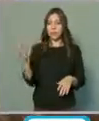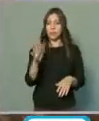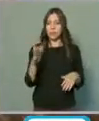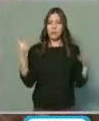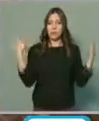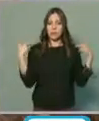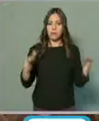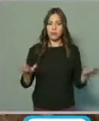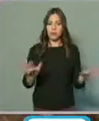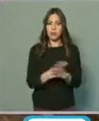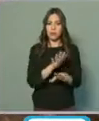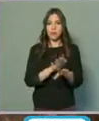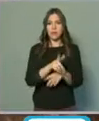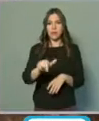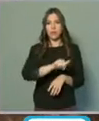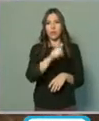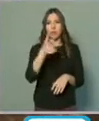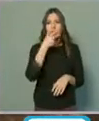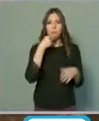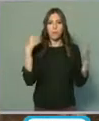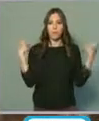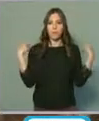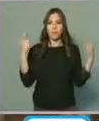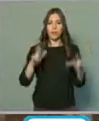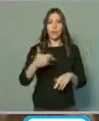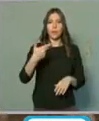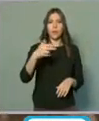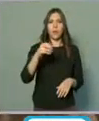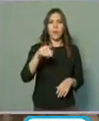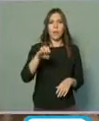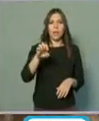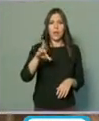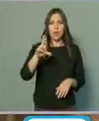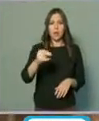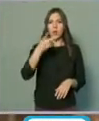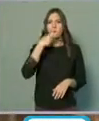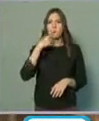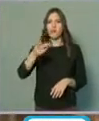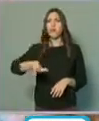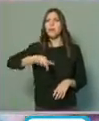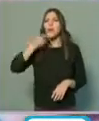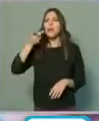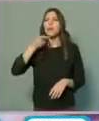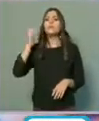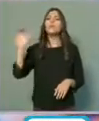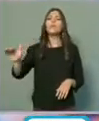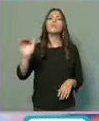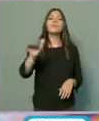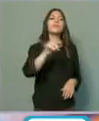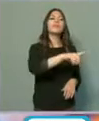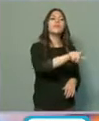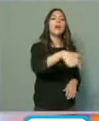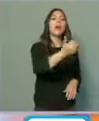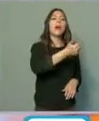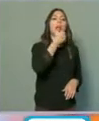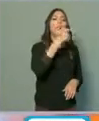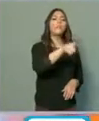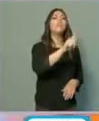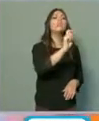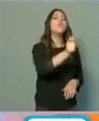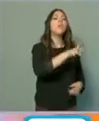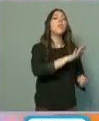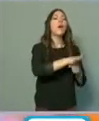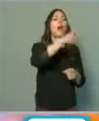Por ejemplo, yo tuve al teacher Homero, que él revolucionó. Él hacía preguntas a los alumnos para ver qué tipo de aprendizaje